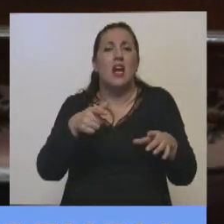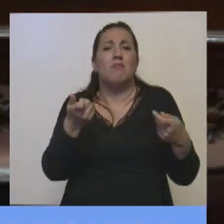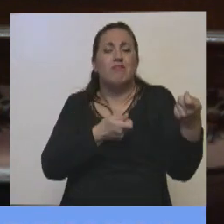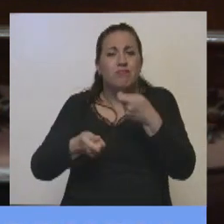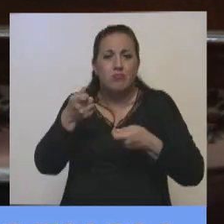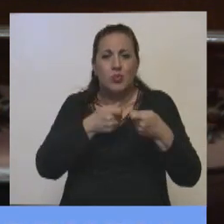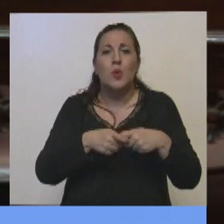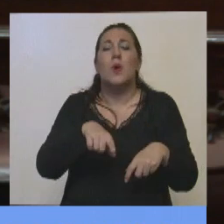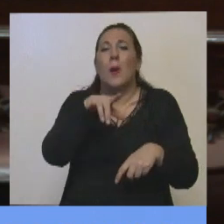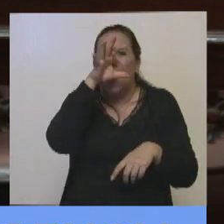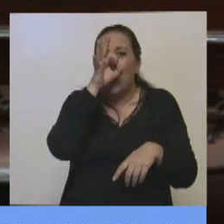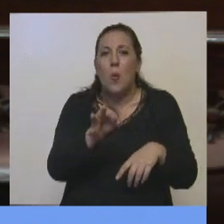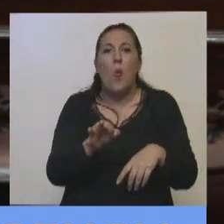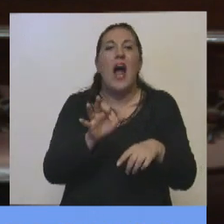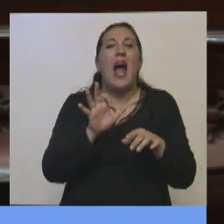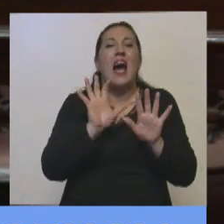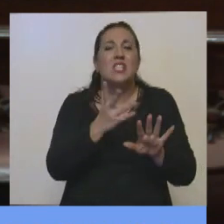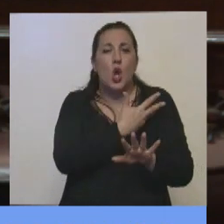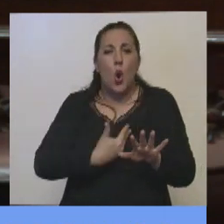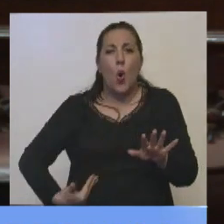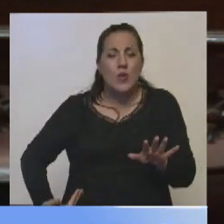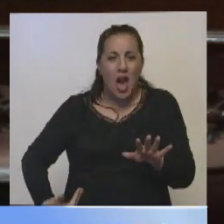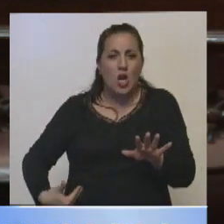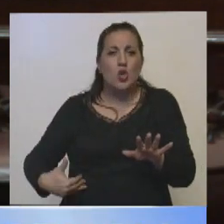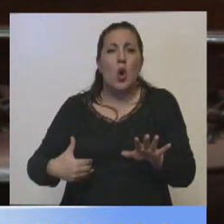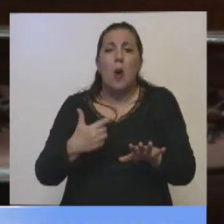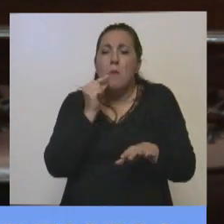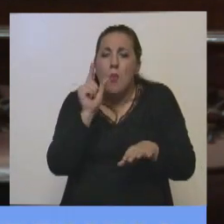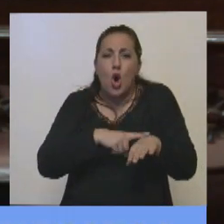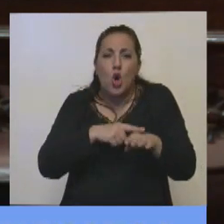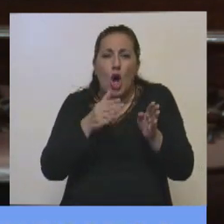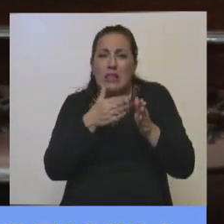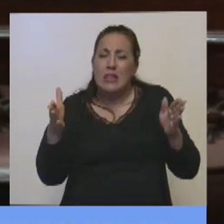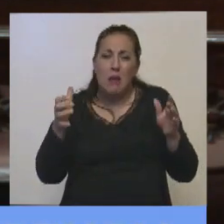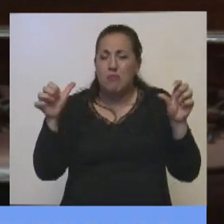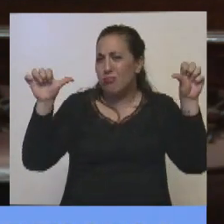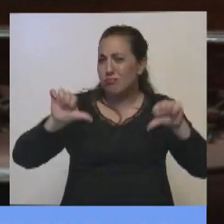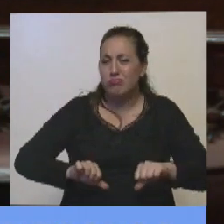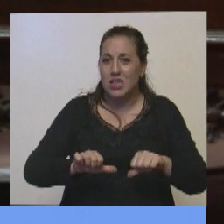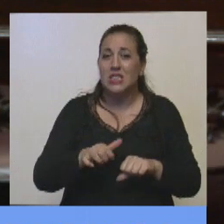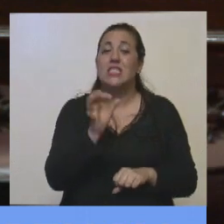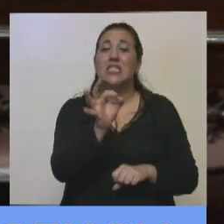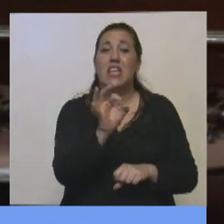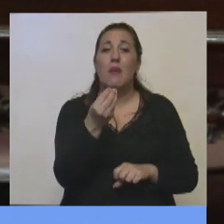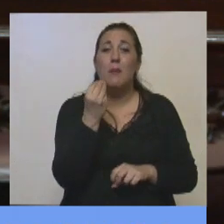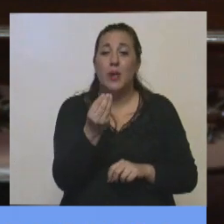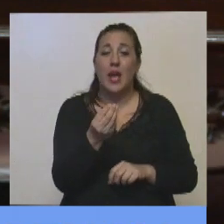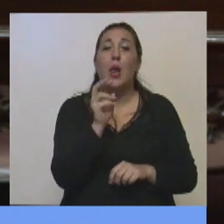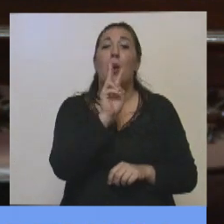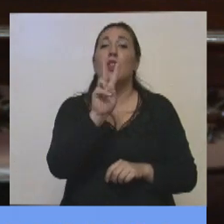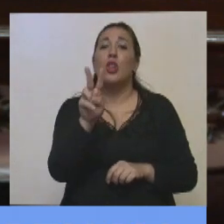dilapidó el crédito internacional en tan poco tiempo saben por qué porque el 22 de abril del